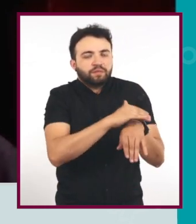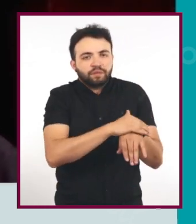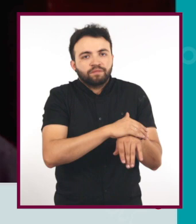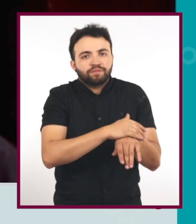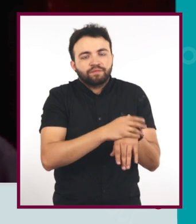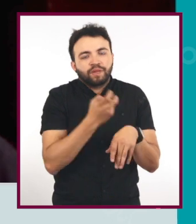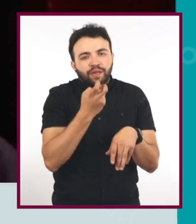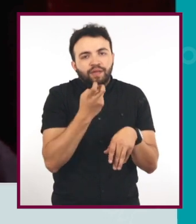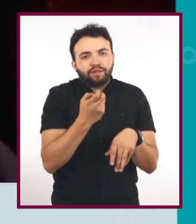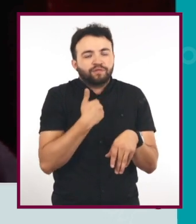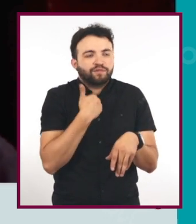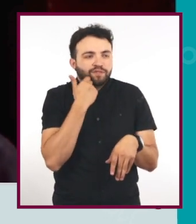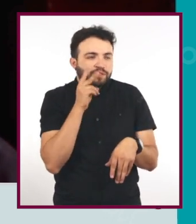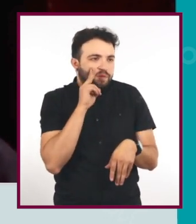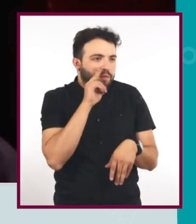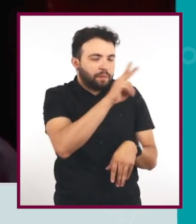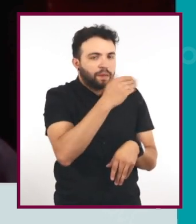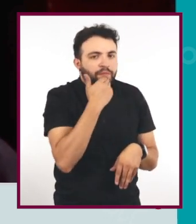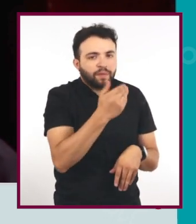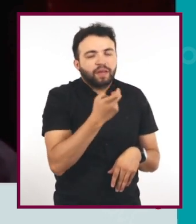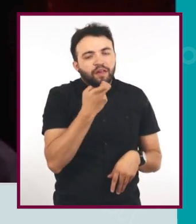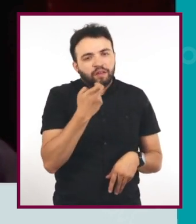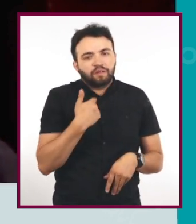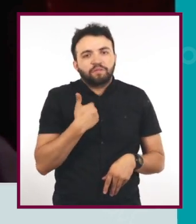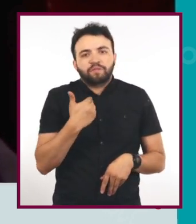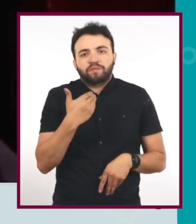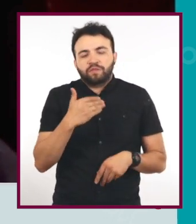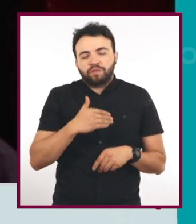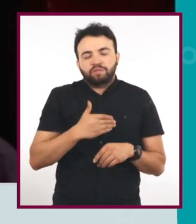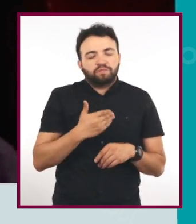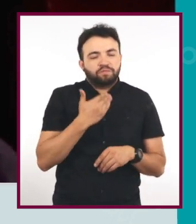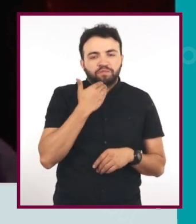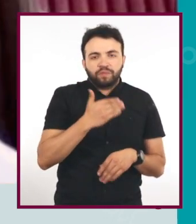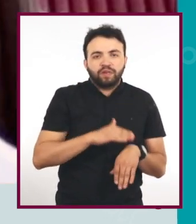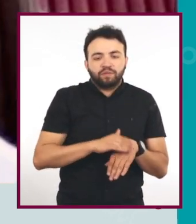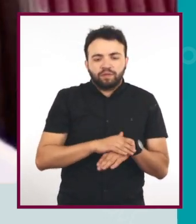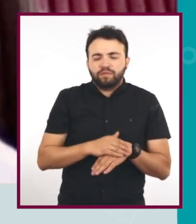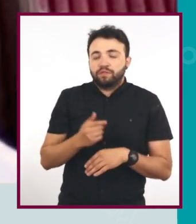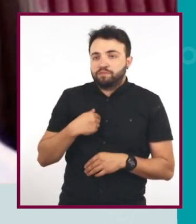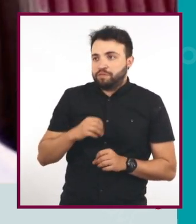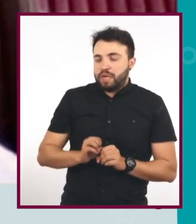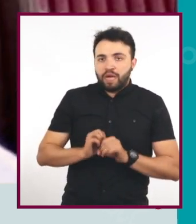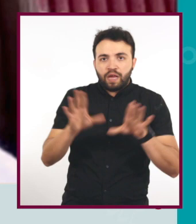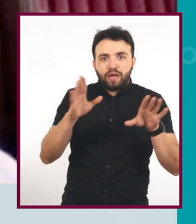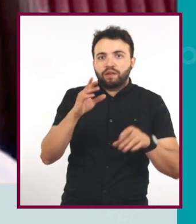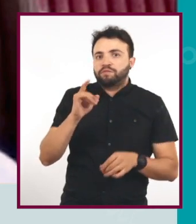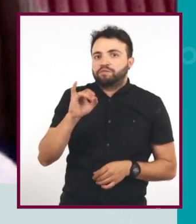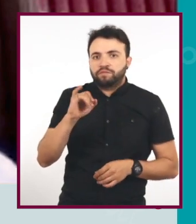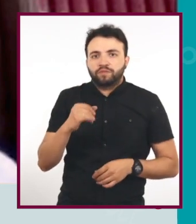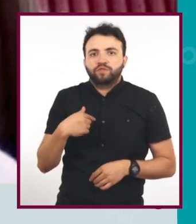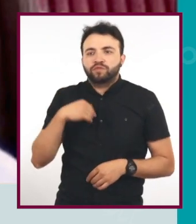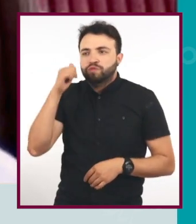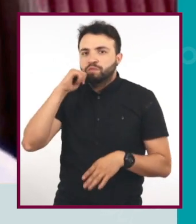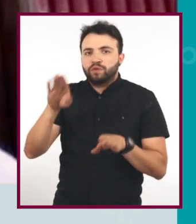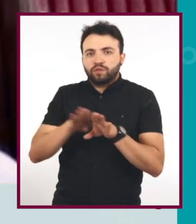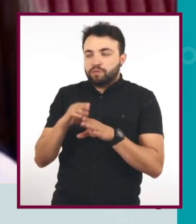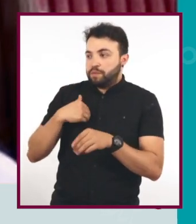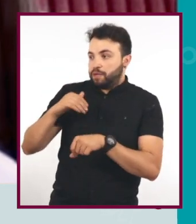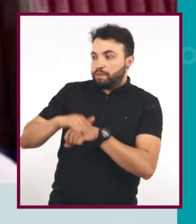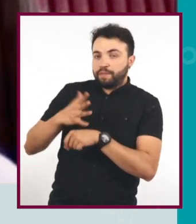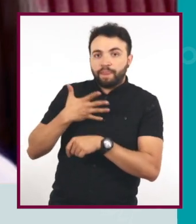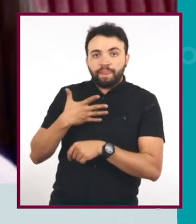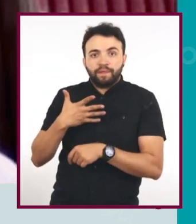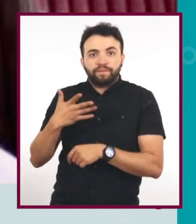preocupa cómo ellos se sientan, cómo estén. Entonces, quiero verlos bien. Claro que sí. He estado en momentos y acontecimientos